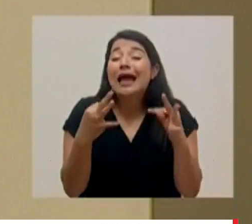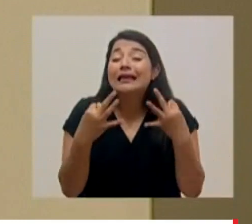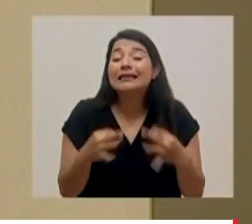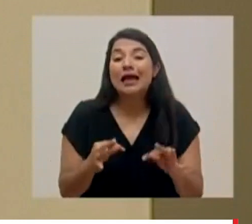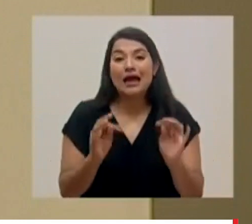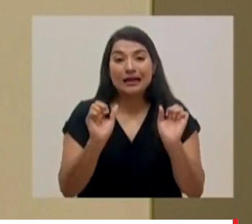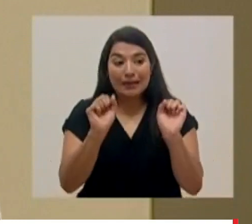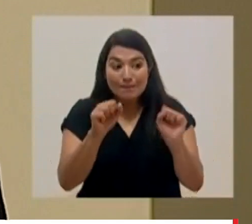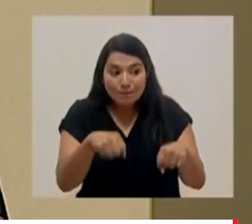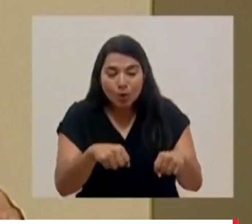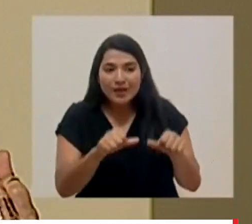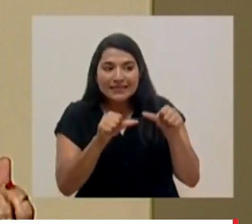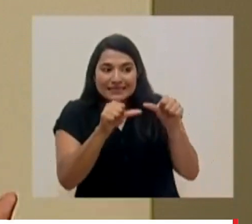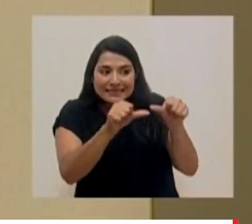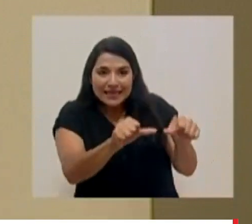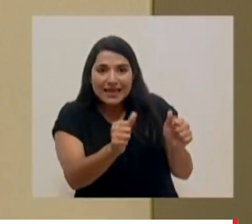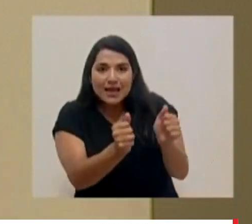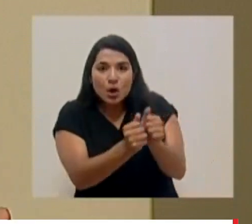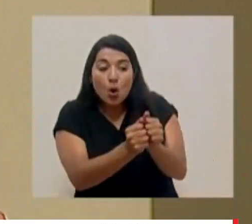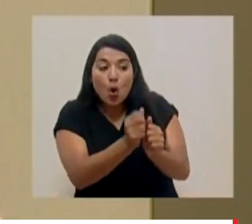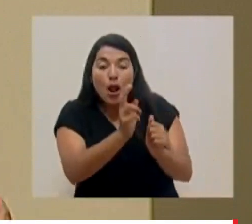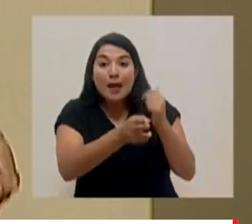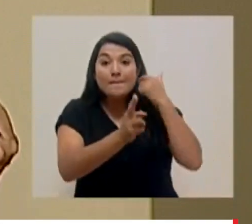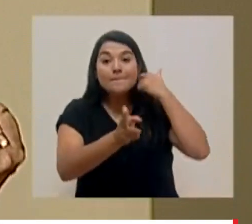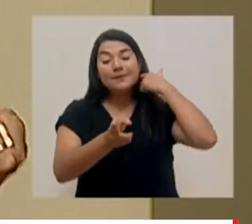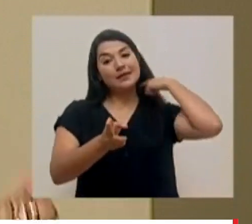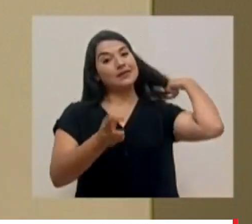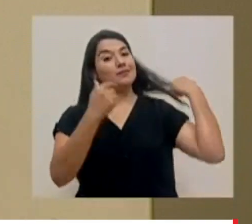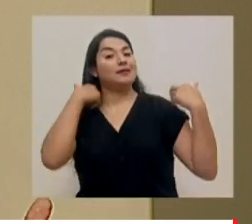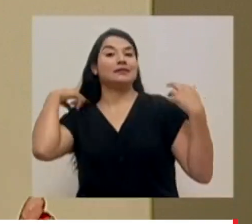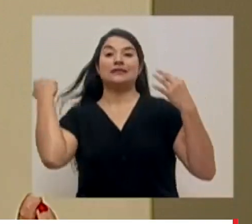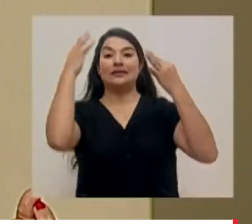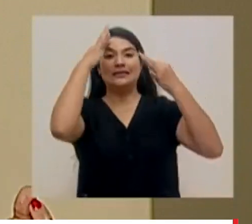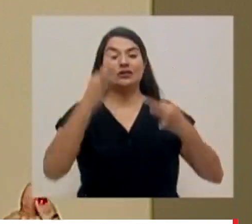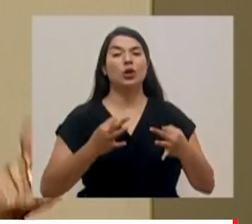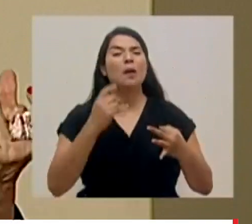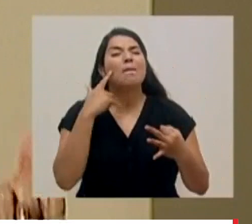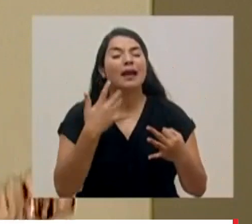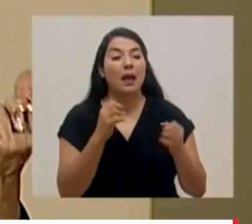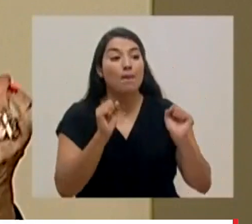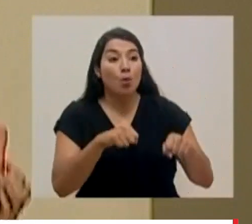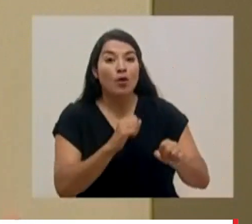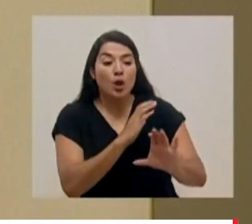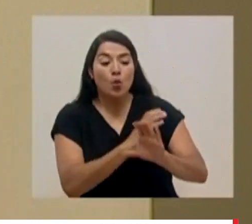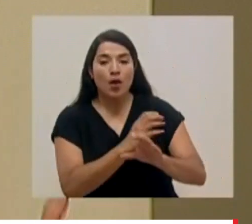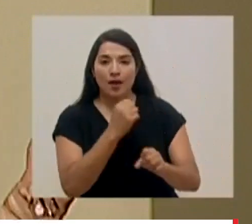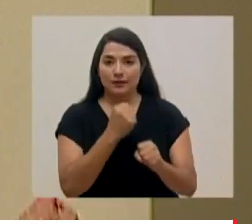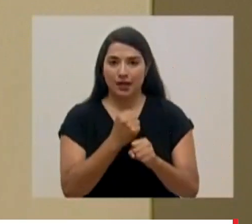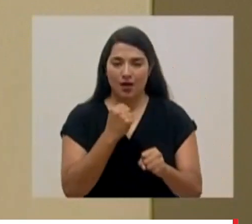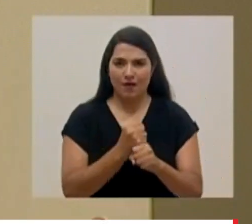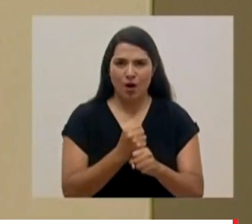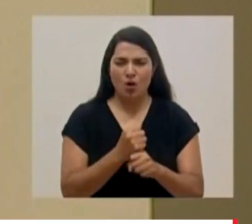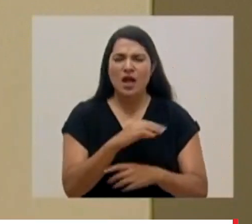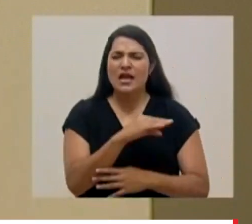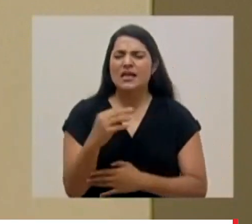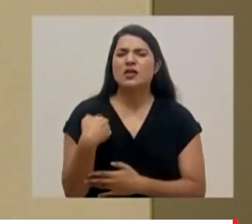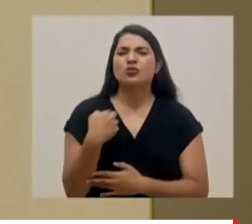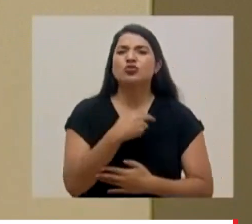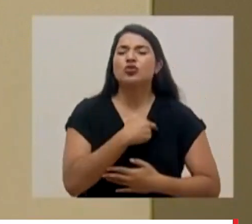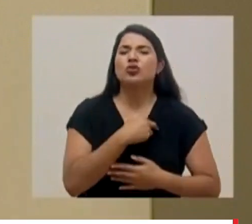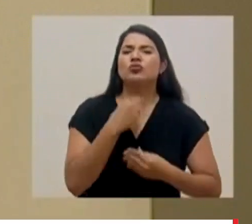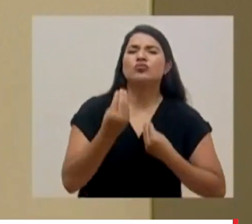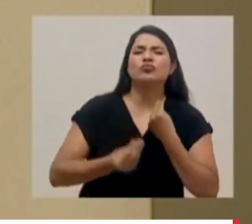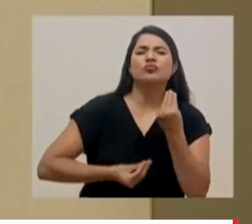planteaba el presidente de la República en su mensaje inicial, los empleos. ¿Y qué hemos usado para poder